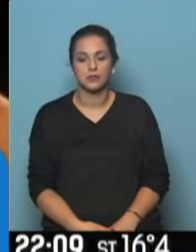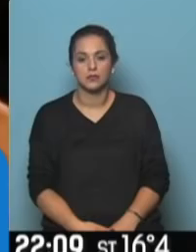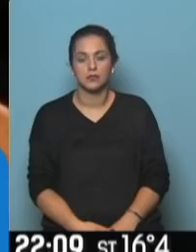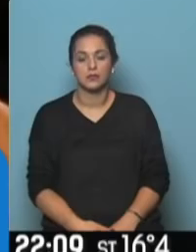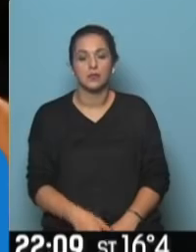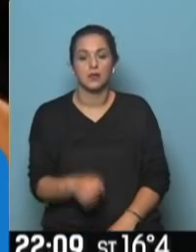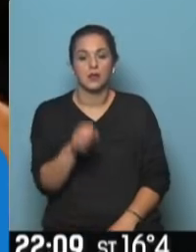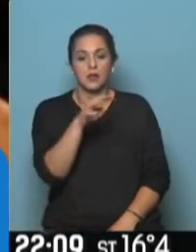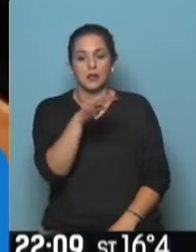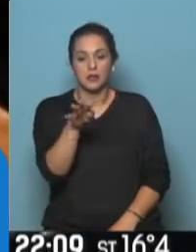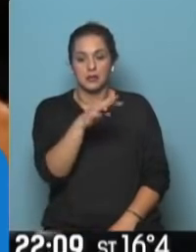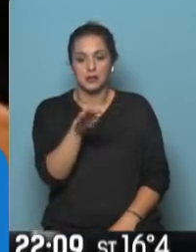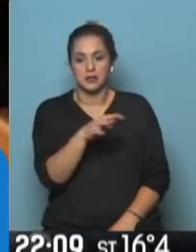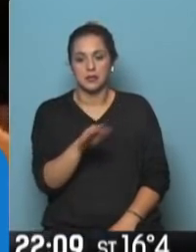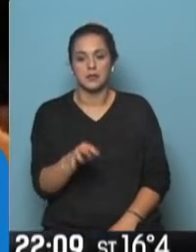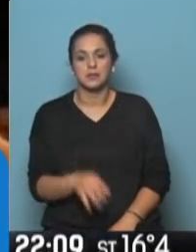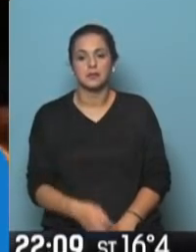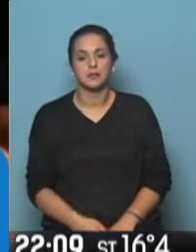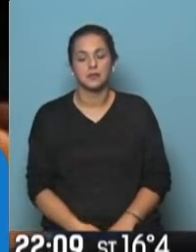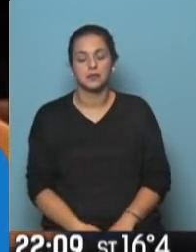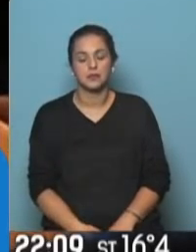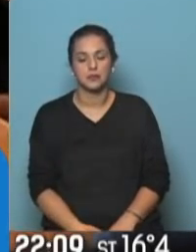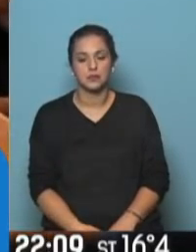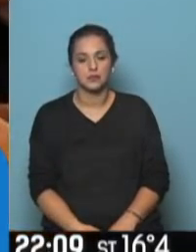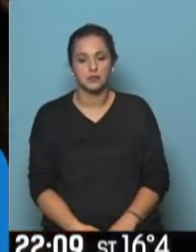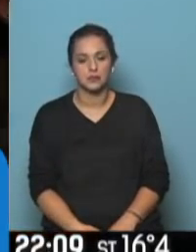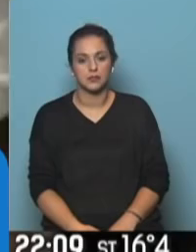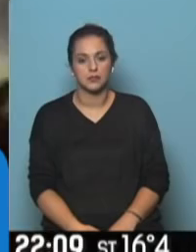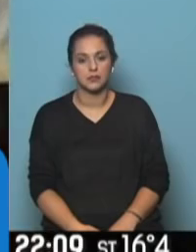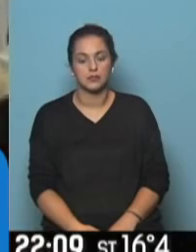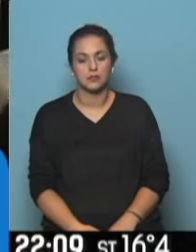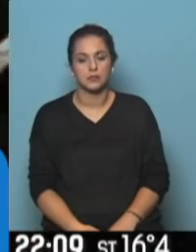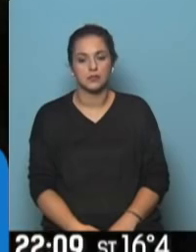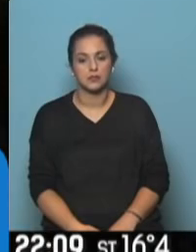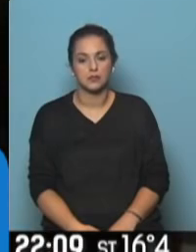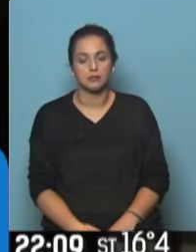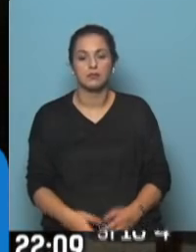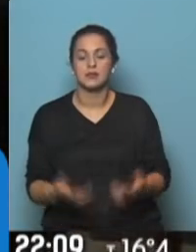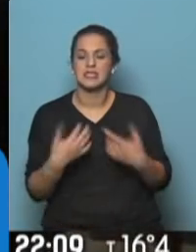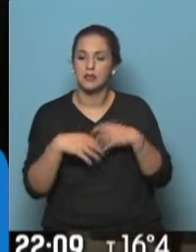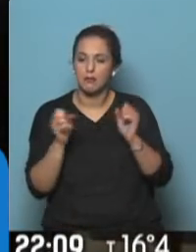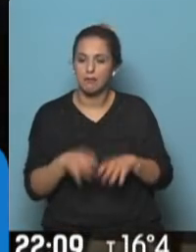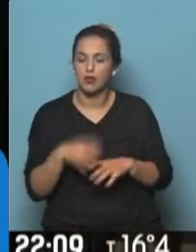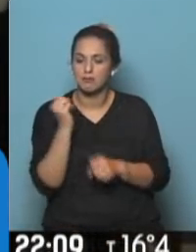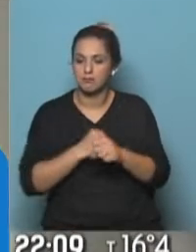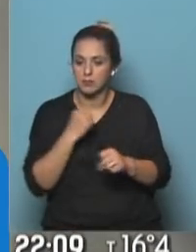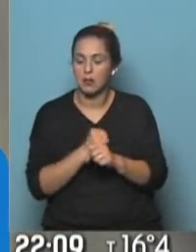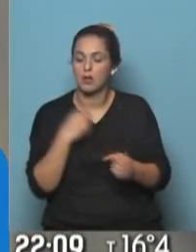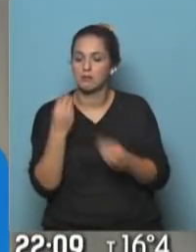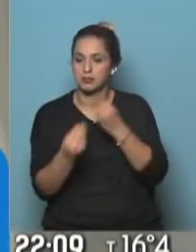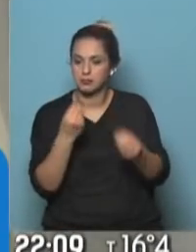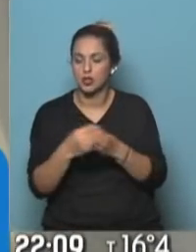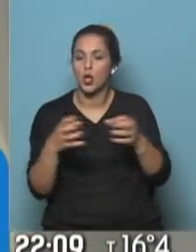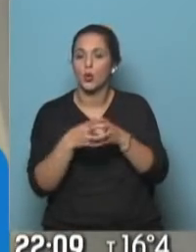levando nossas propostas naquilo que interessa ao povo brasileiro. el flojo desempeño de los candidatos de centro y